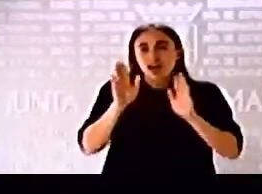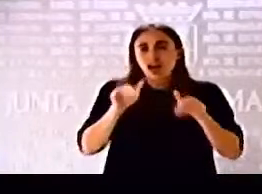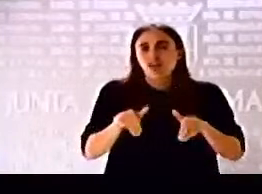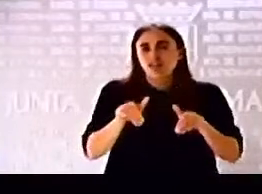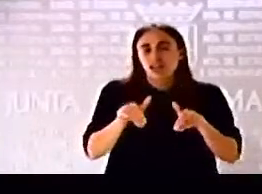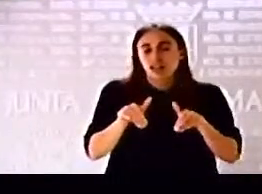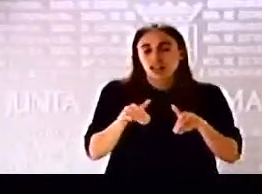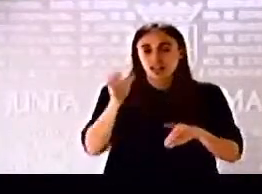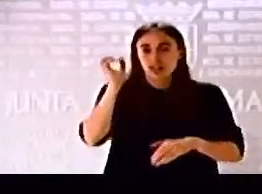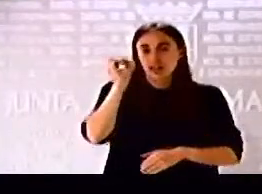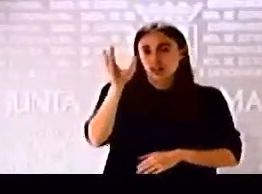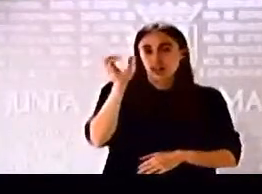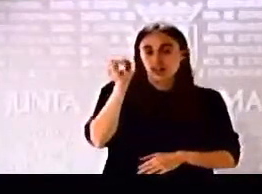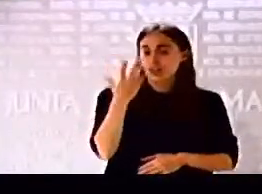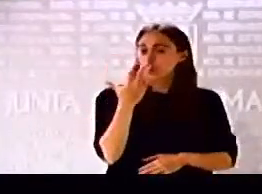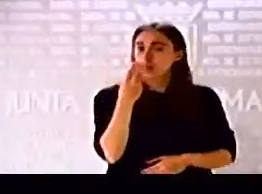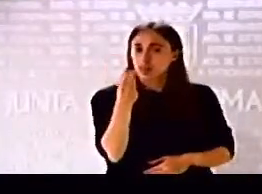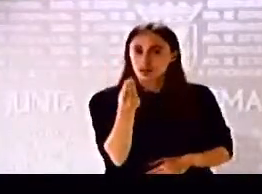mis intervenciones.